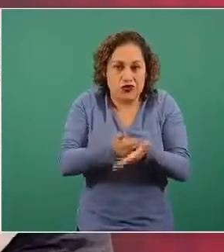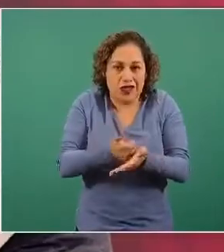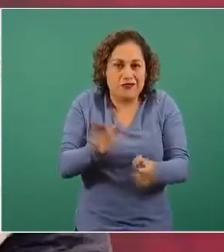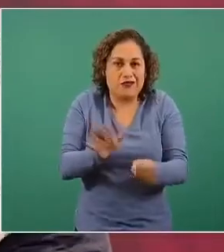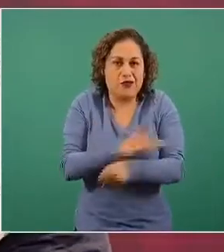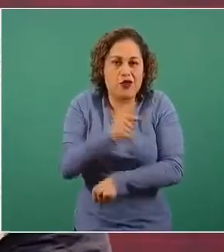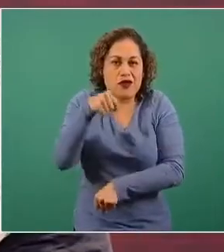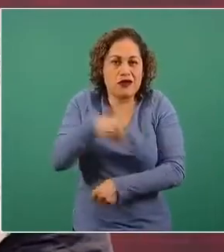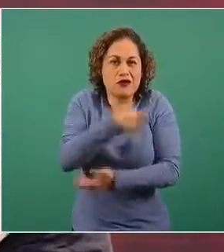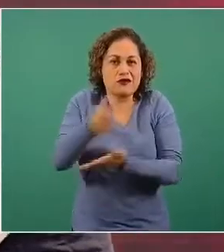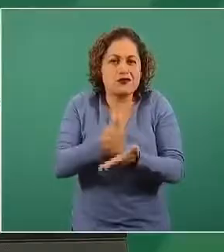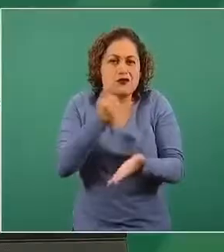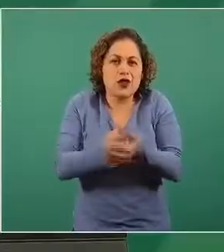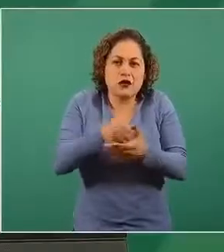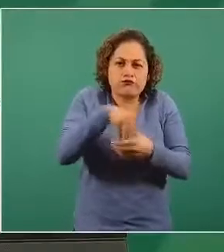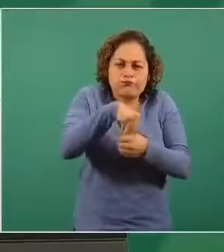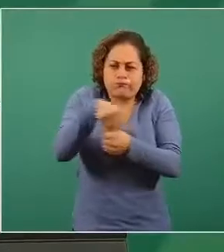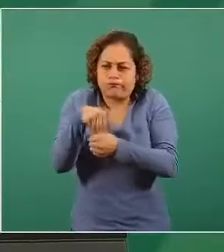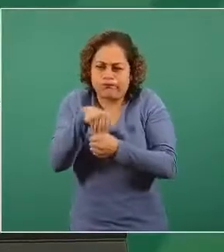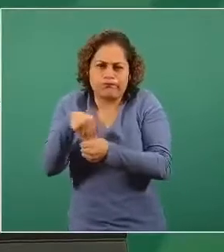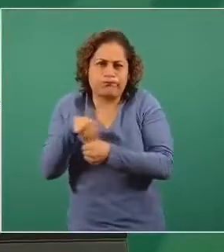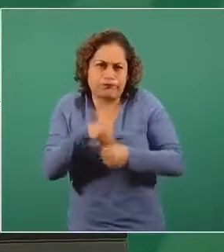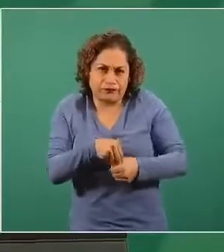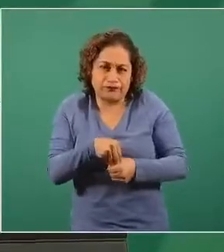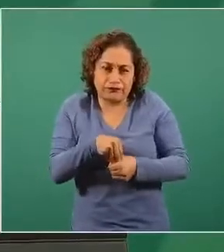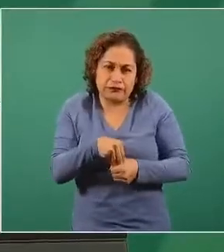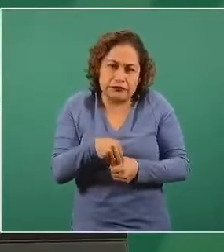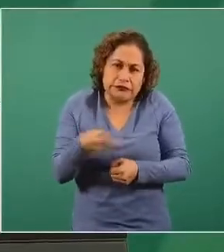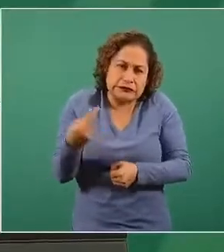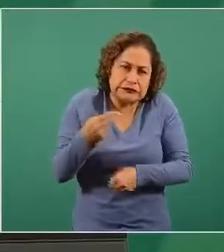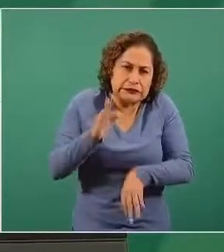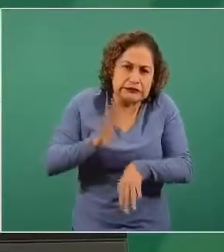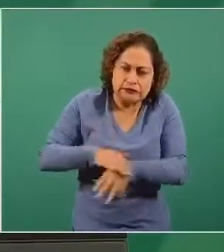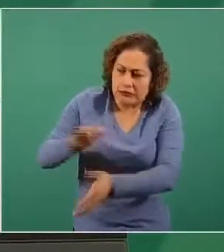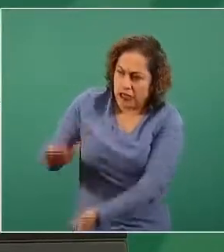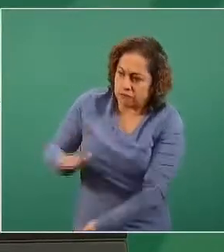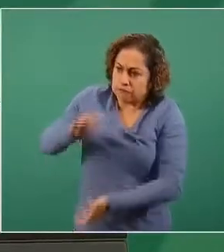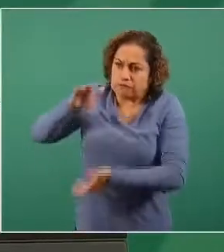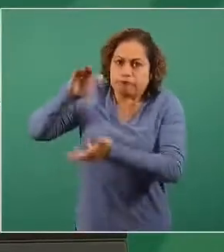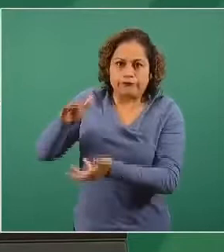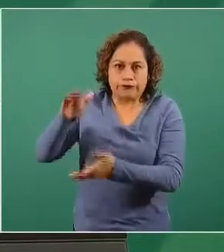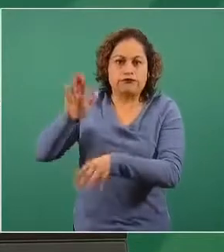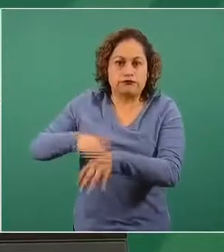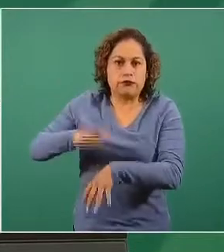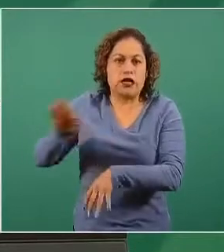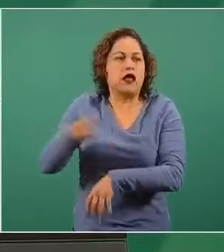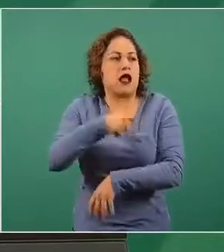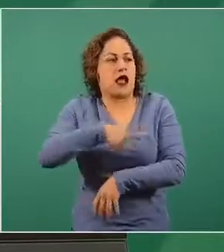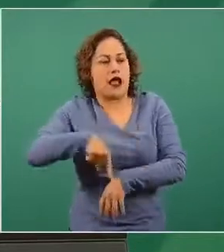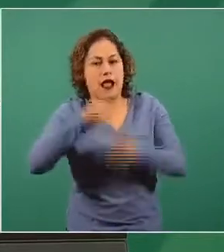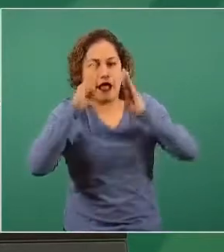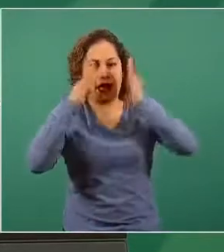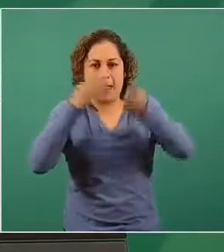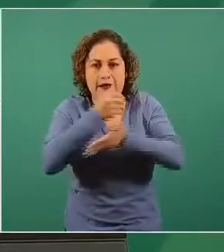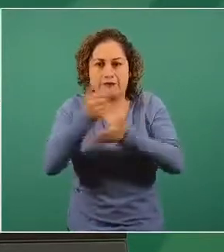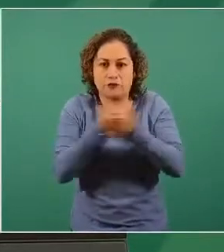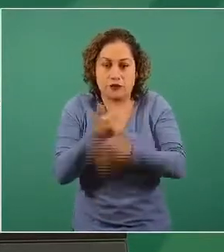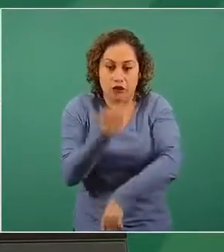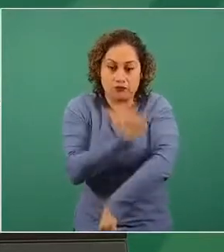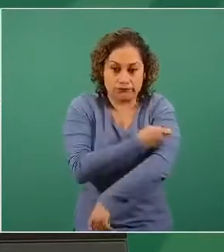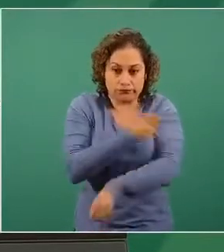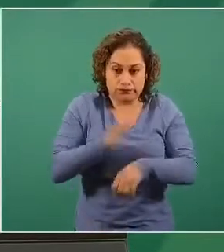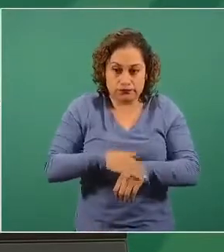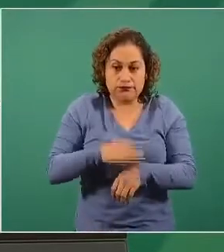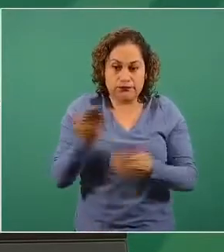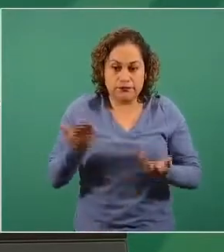muchas más vacunas disponibles para que además la vacunación tenga el impacto que queremos que tenga en un más